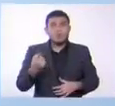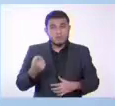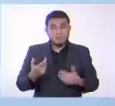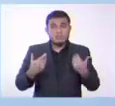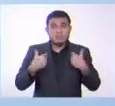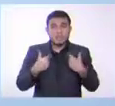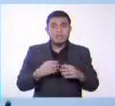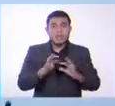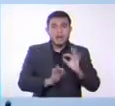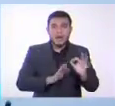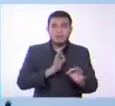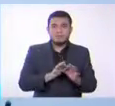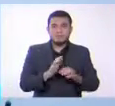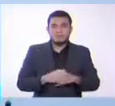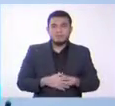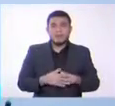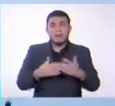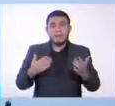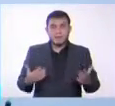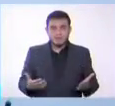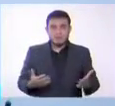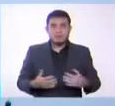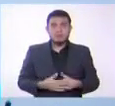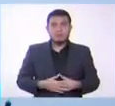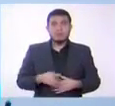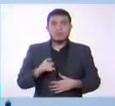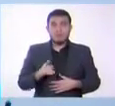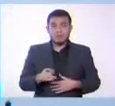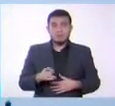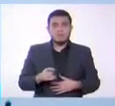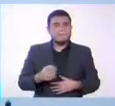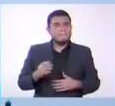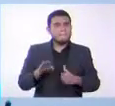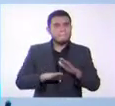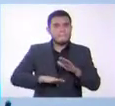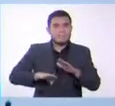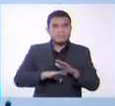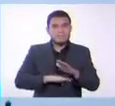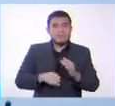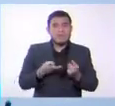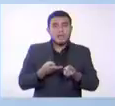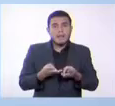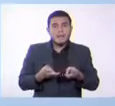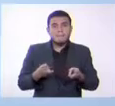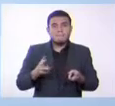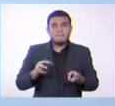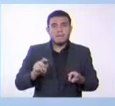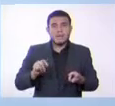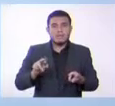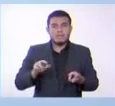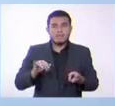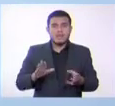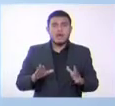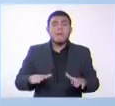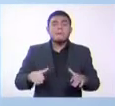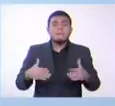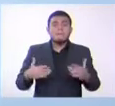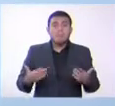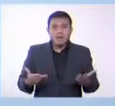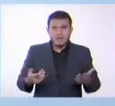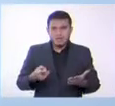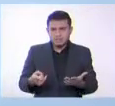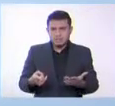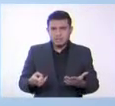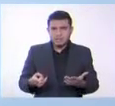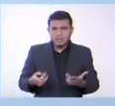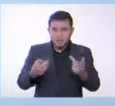por átomos. Estos son las unidades básicas de la materia. Pero para formar algo tan complejo